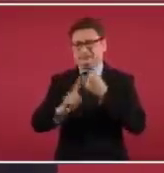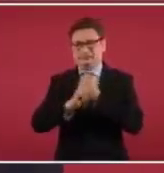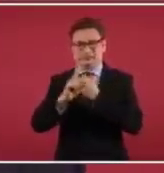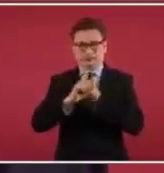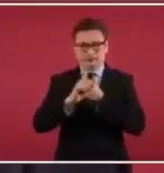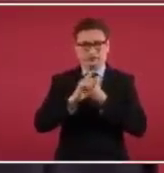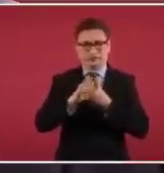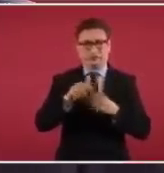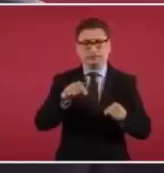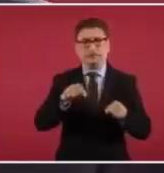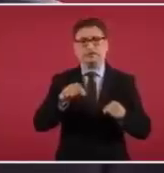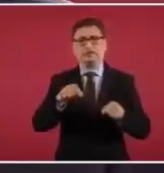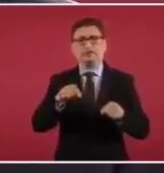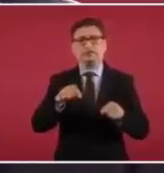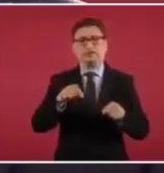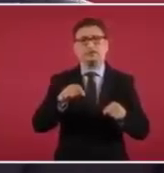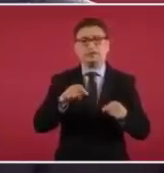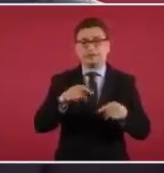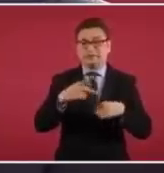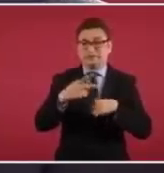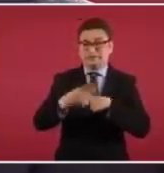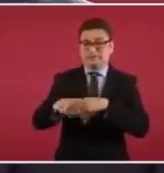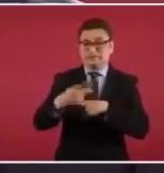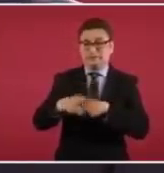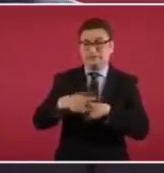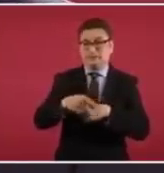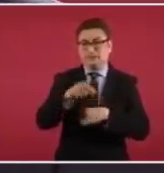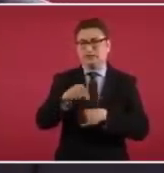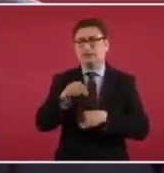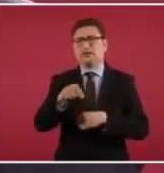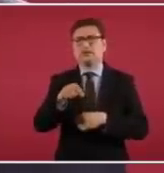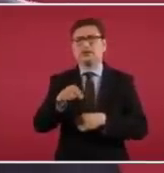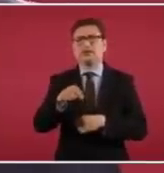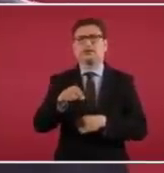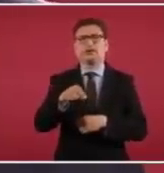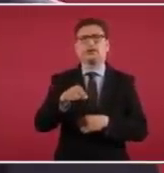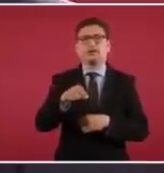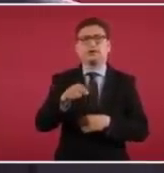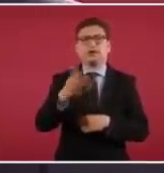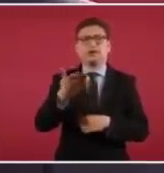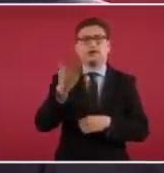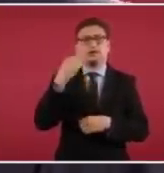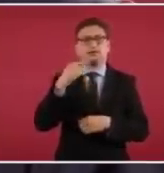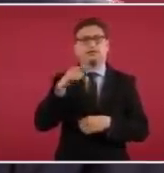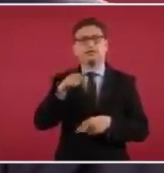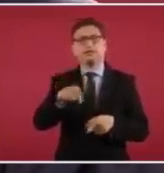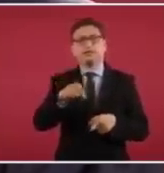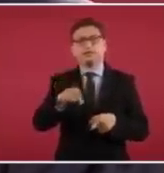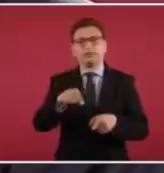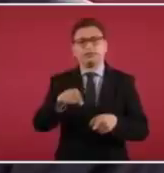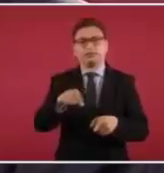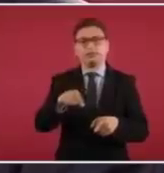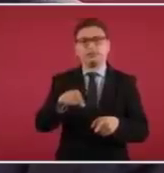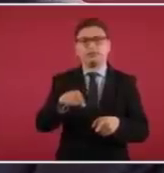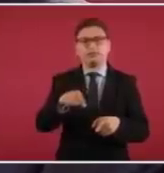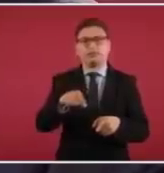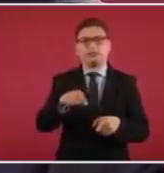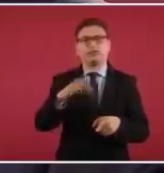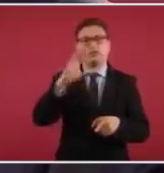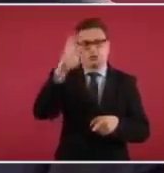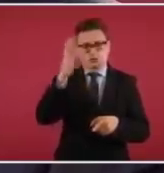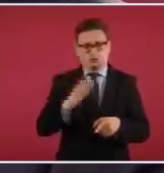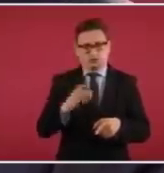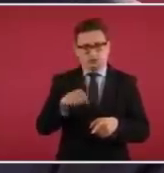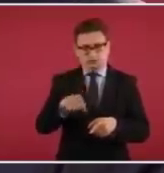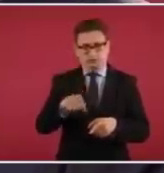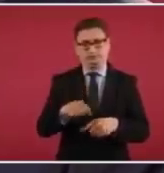y de riesgo que se vivió en Culiacán.